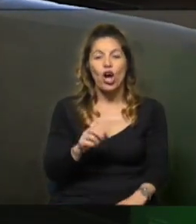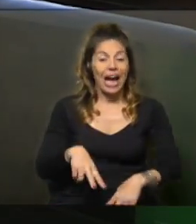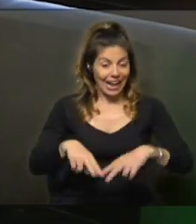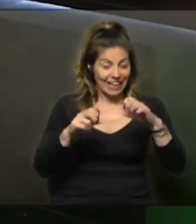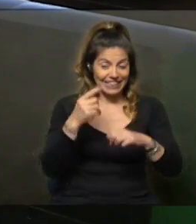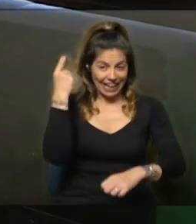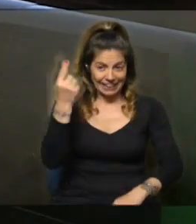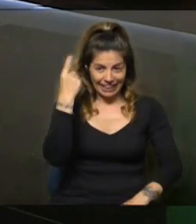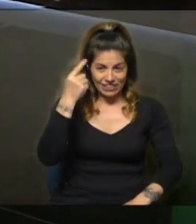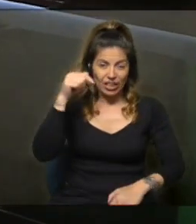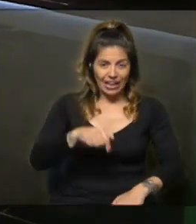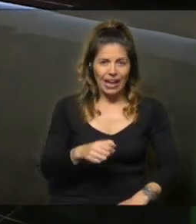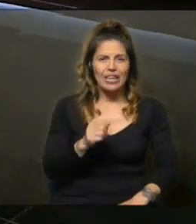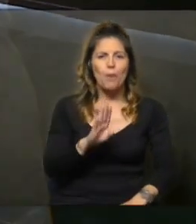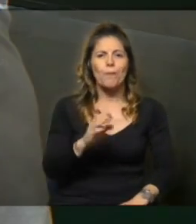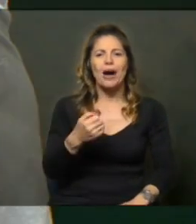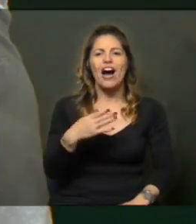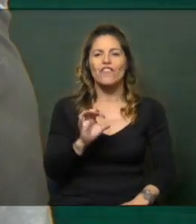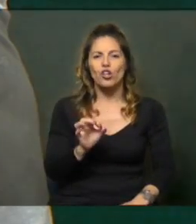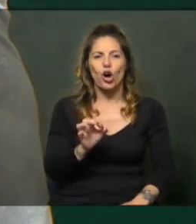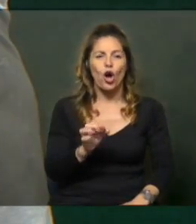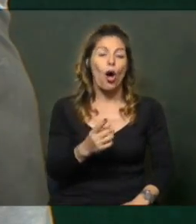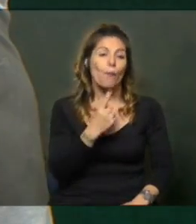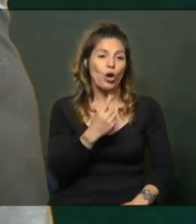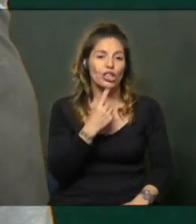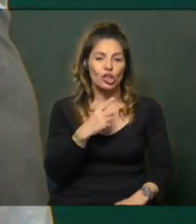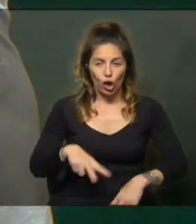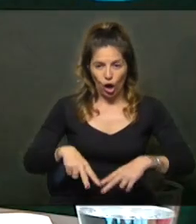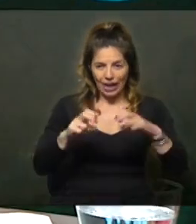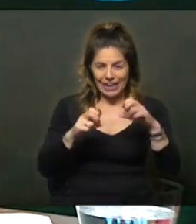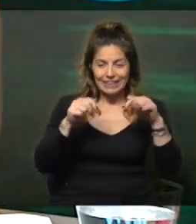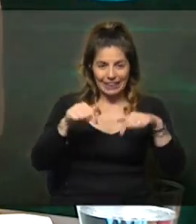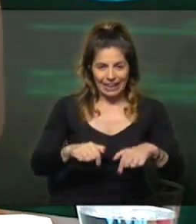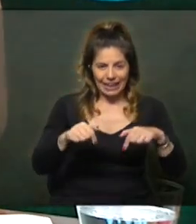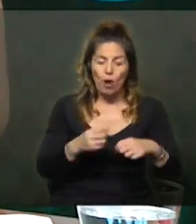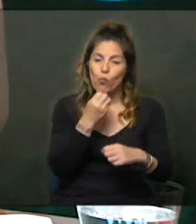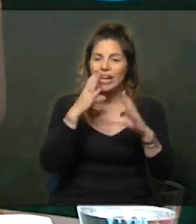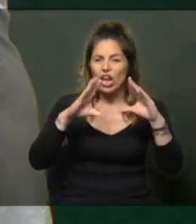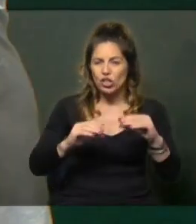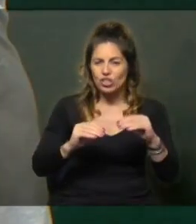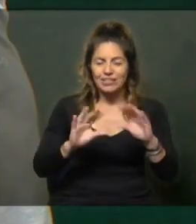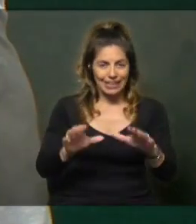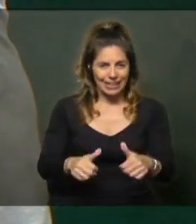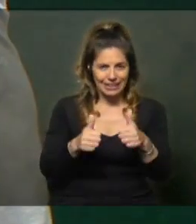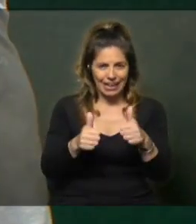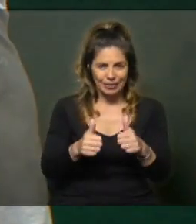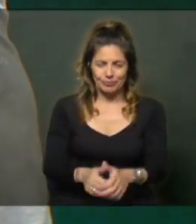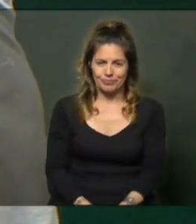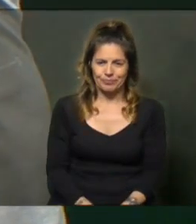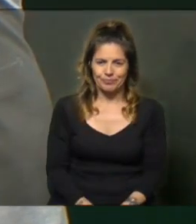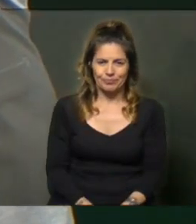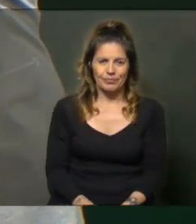como siempre y también a Pablo Álvarez nuevamente politólogo y analista de la celag Buenas noches qué tal bien eh